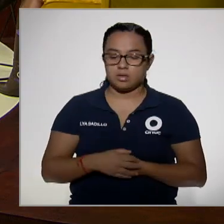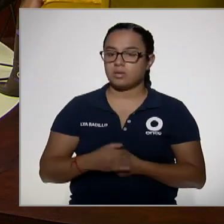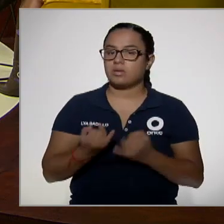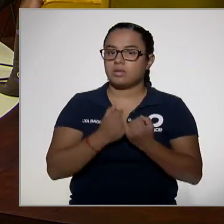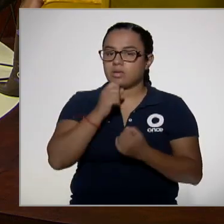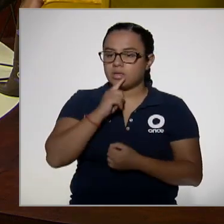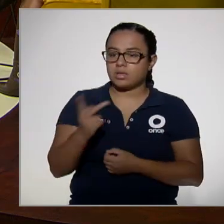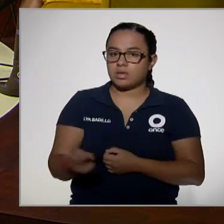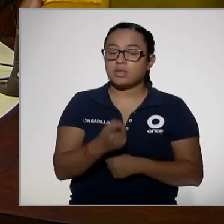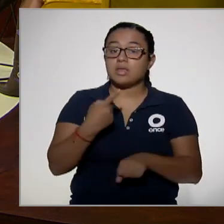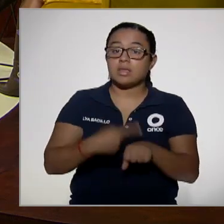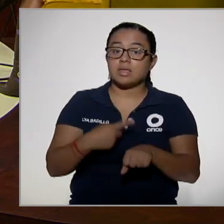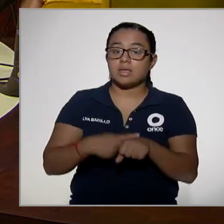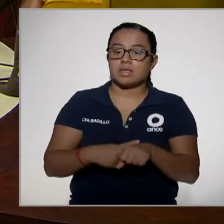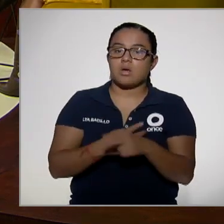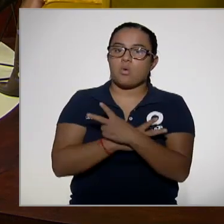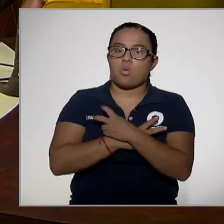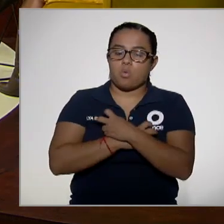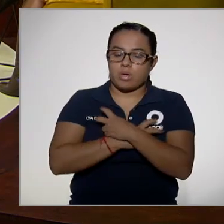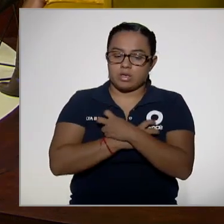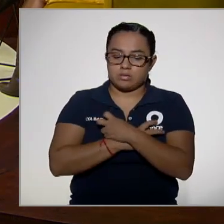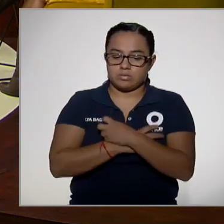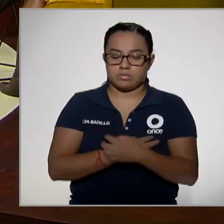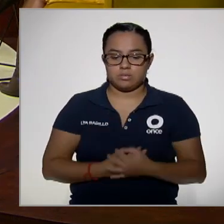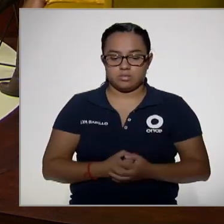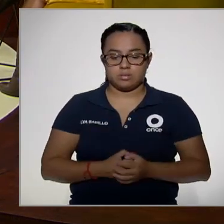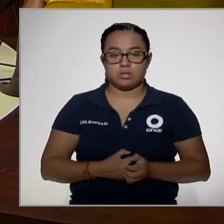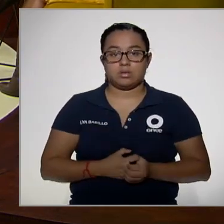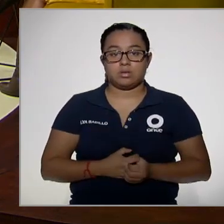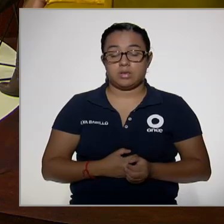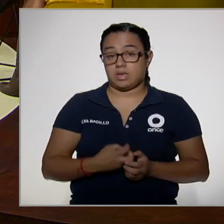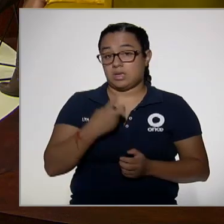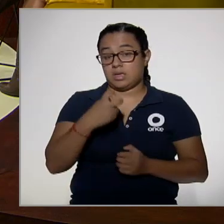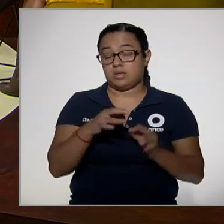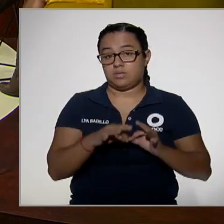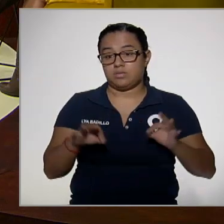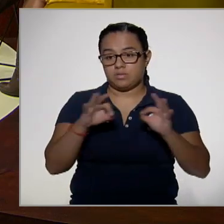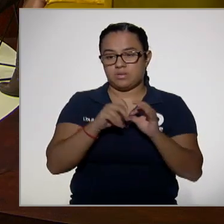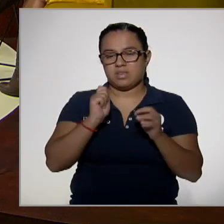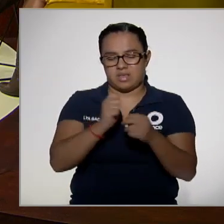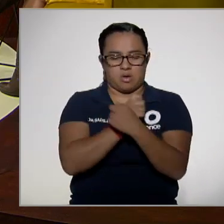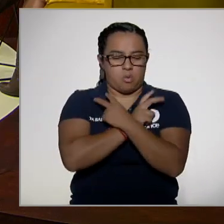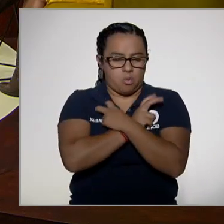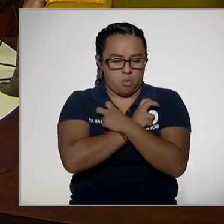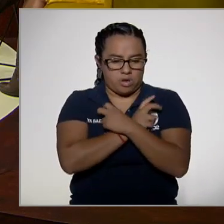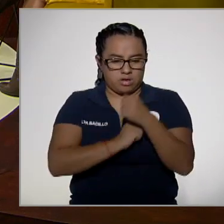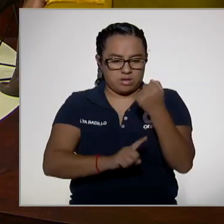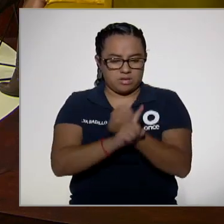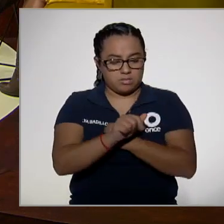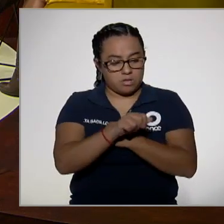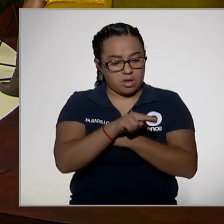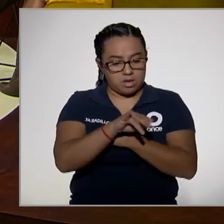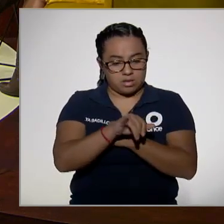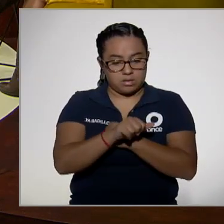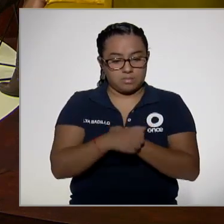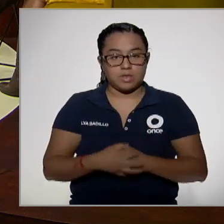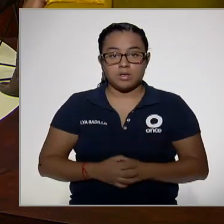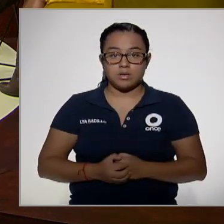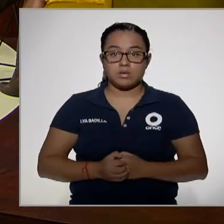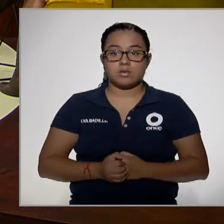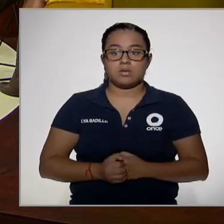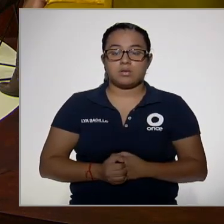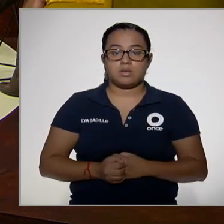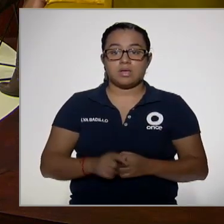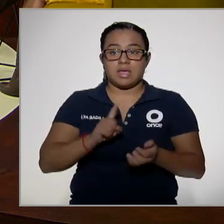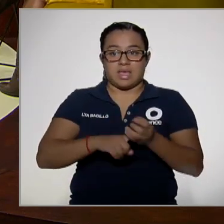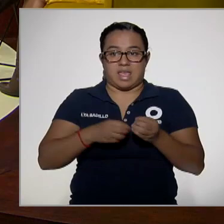la asociación con enfermedades reumáticas eso es importante en enfermedades crónicas enfermedades reumatológicas de anemia si es un estado